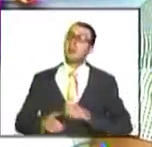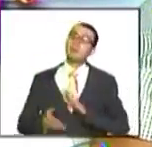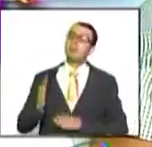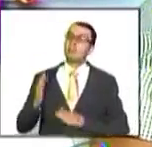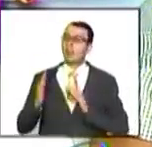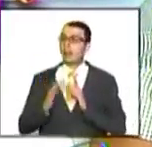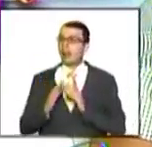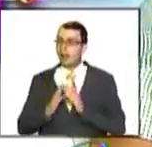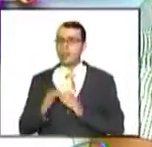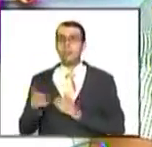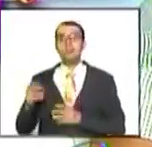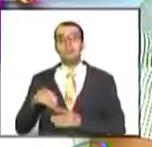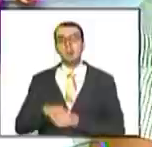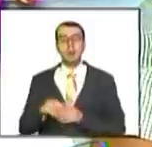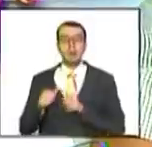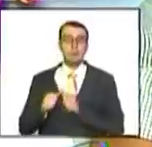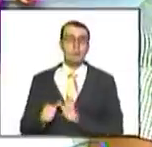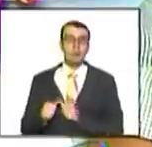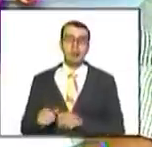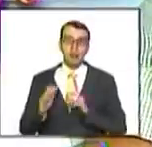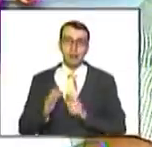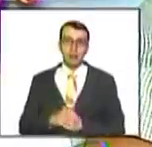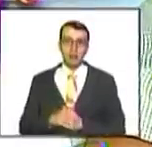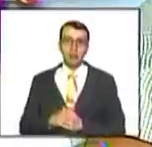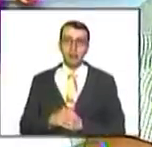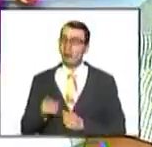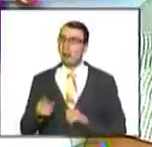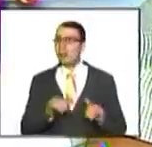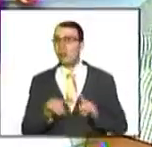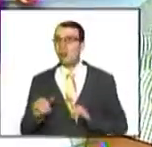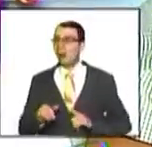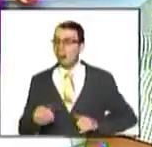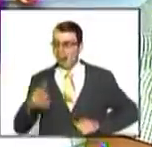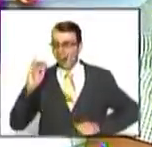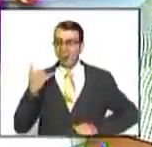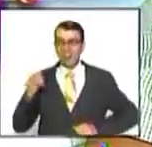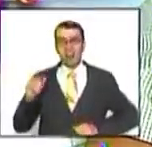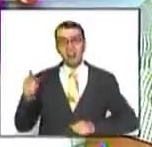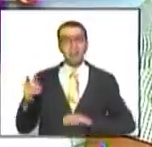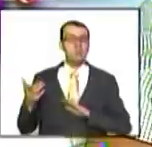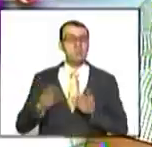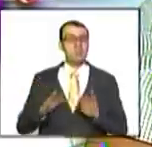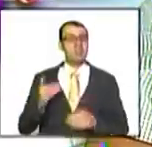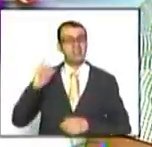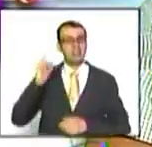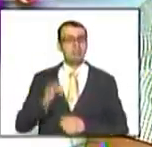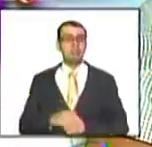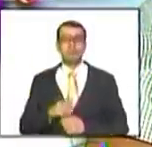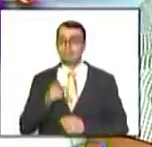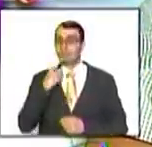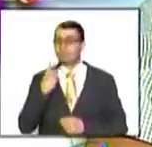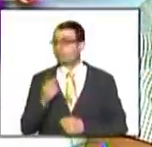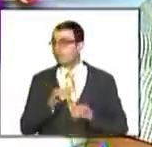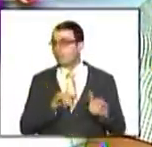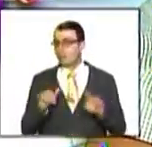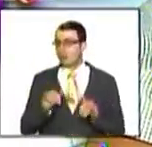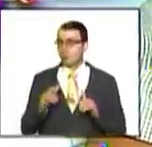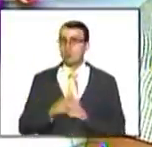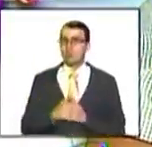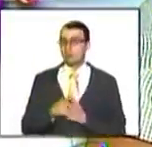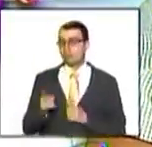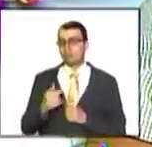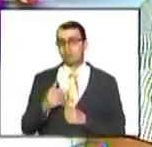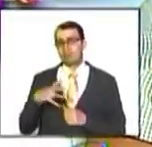usted le han puesto su lápida prácticamente en la cara, que es lo que nos parece a nosotros muy triste,